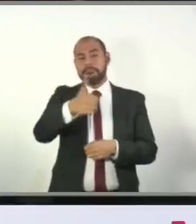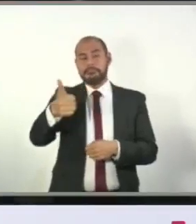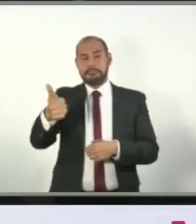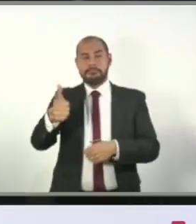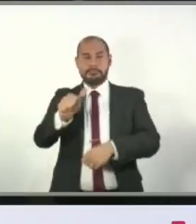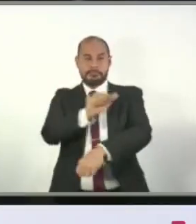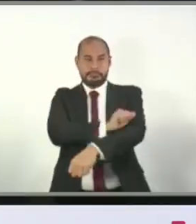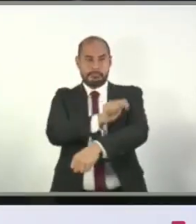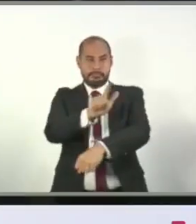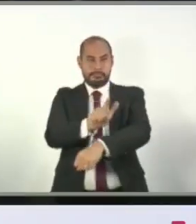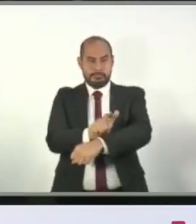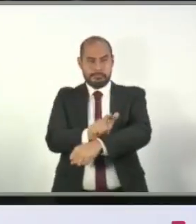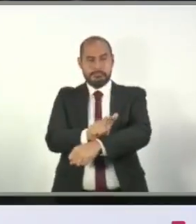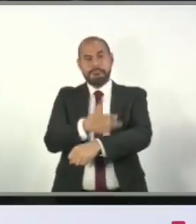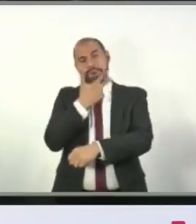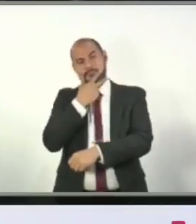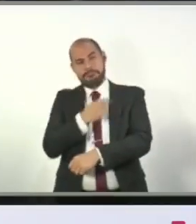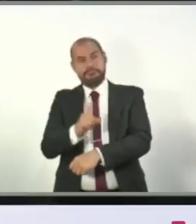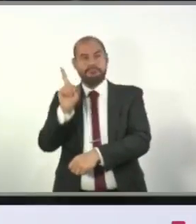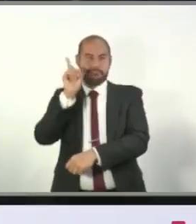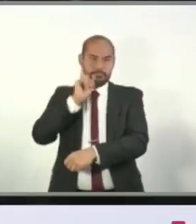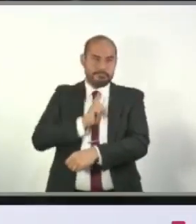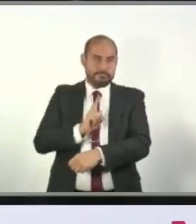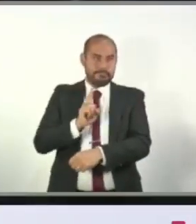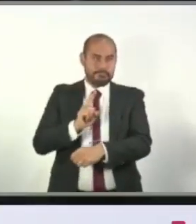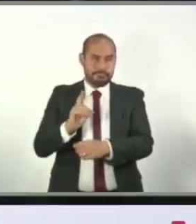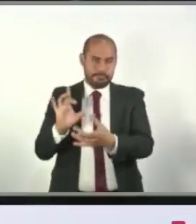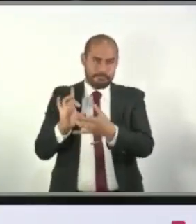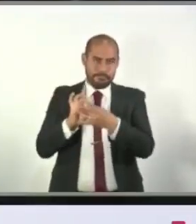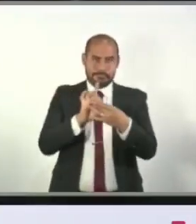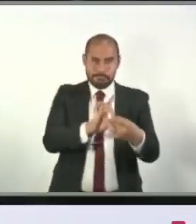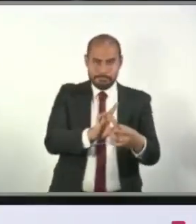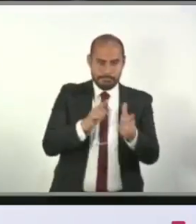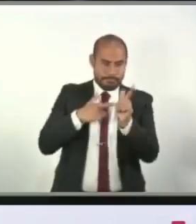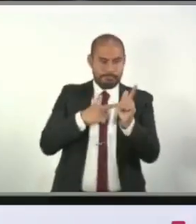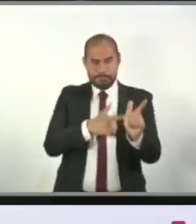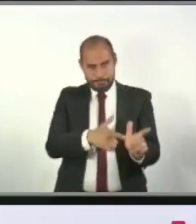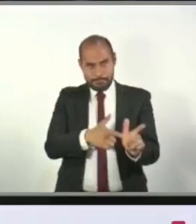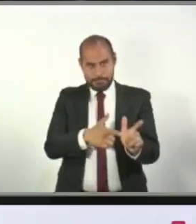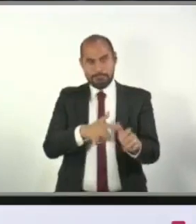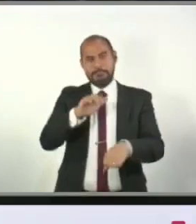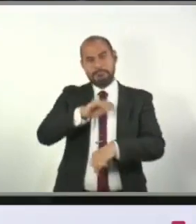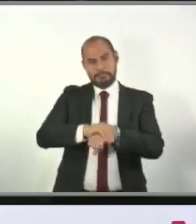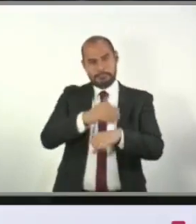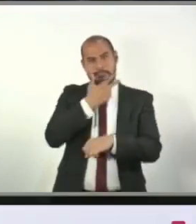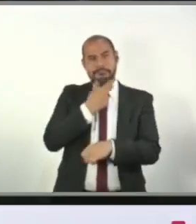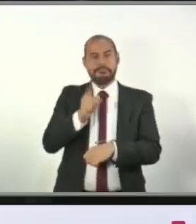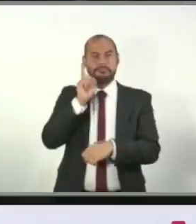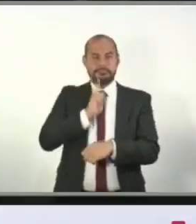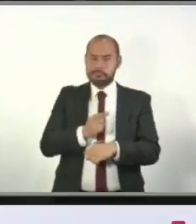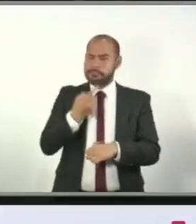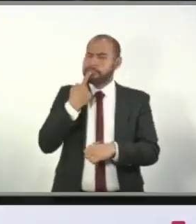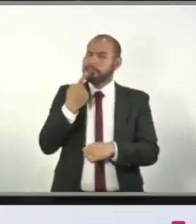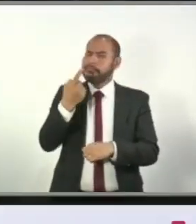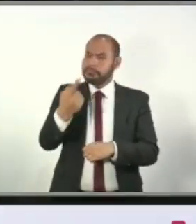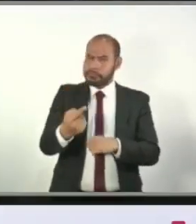discípulos, de sus discípulas, de sus amigos, de sus amigas,